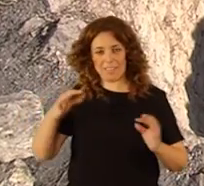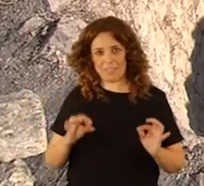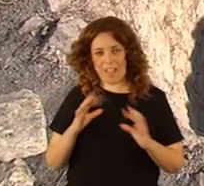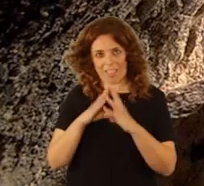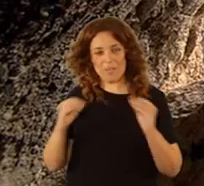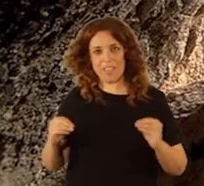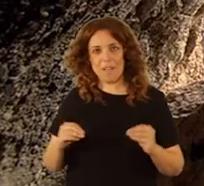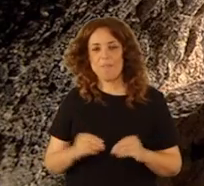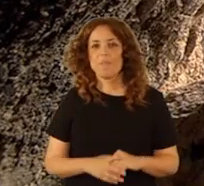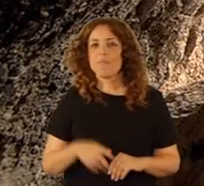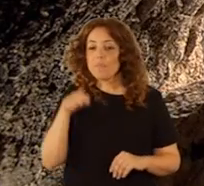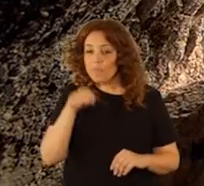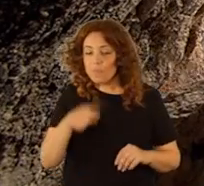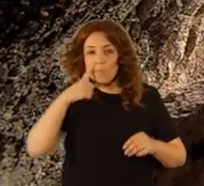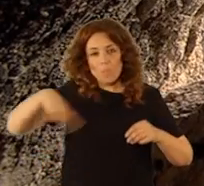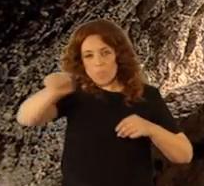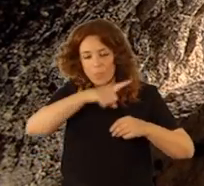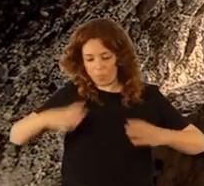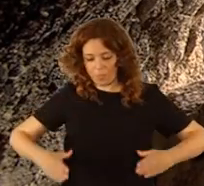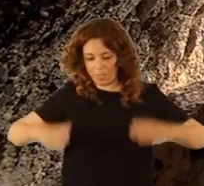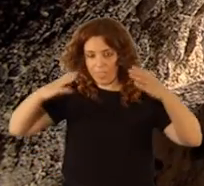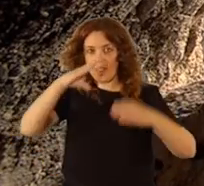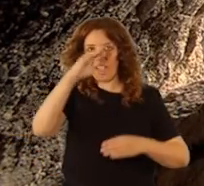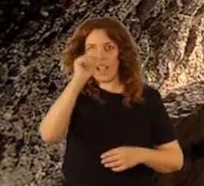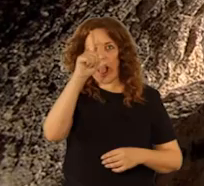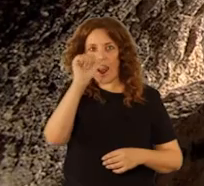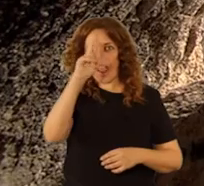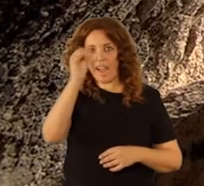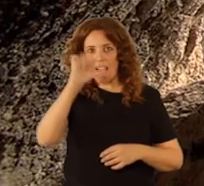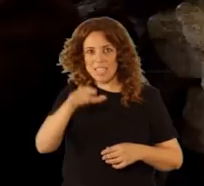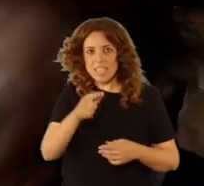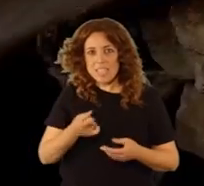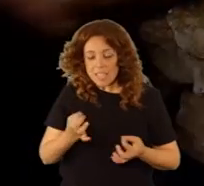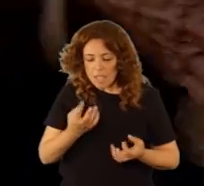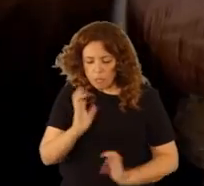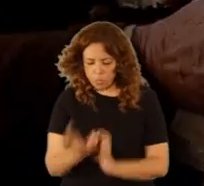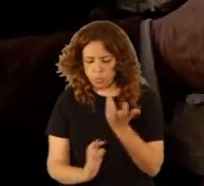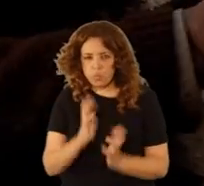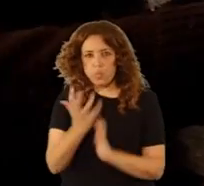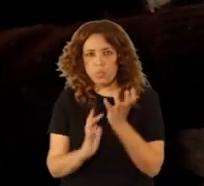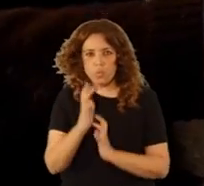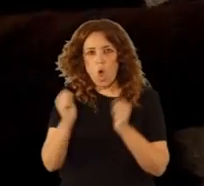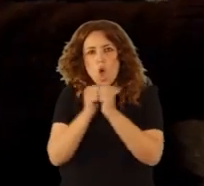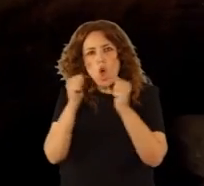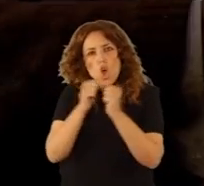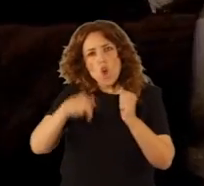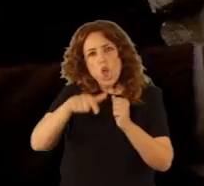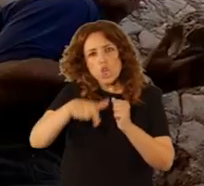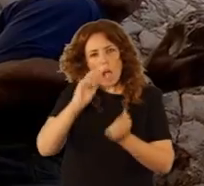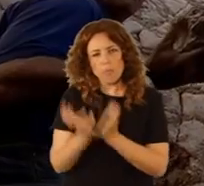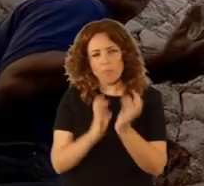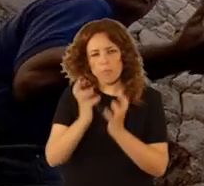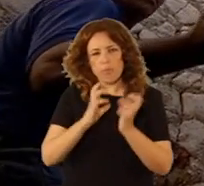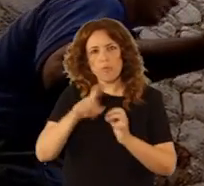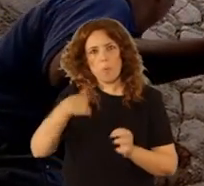Andalucía en estas construcciones cilíndricas las caleras se enciende la abundante Roca caliza de sierra mágina para